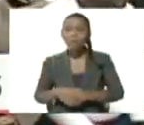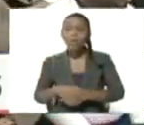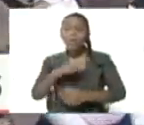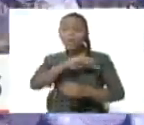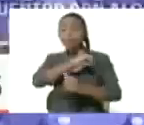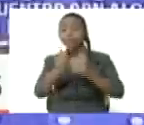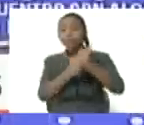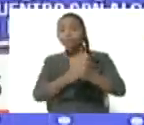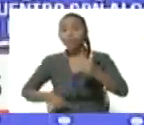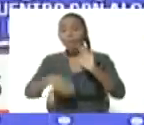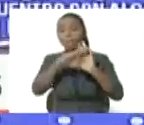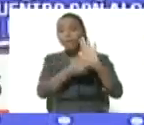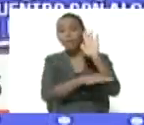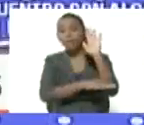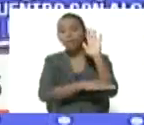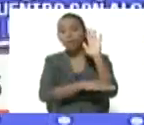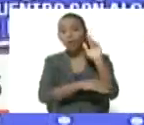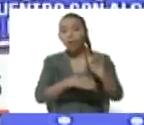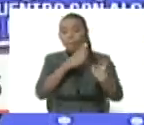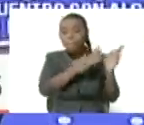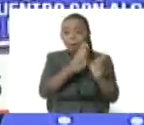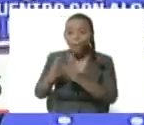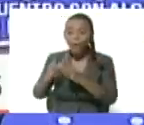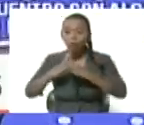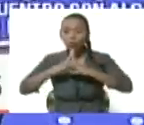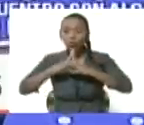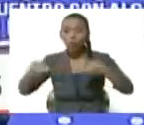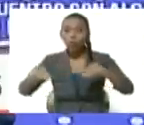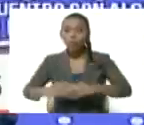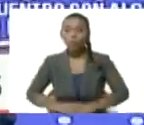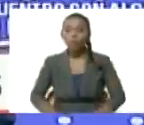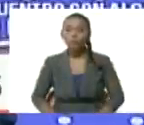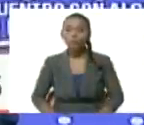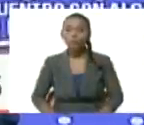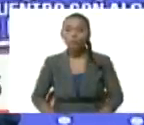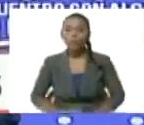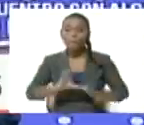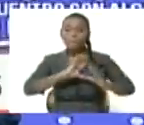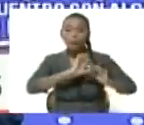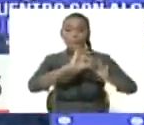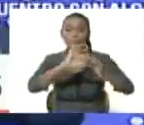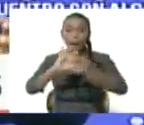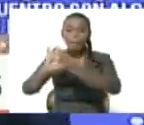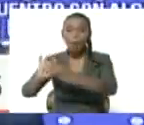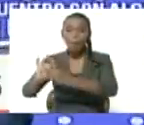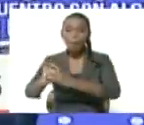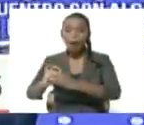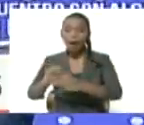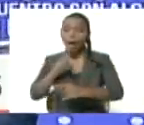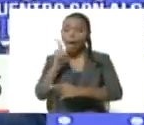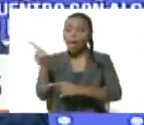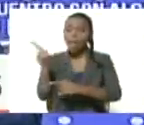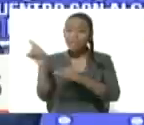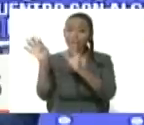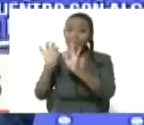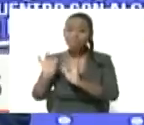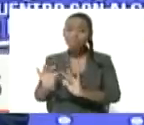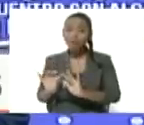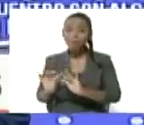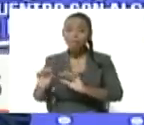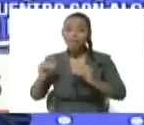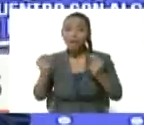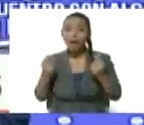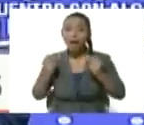planificación, que tiene que estar con ustedes, el plan lo es todo, para articular esa matriz de